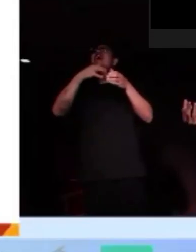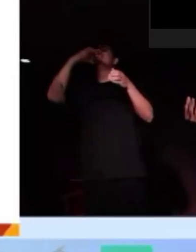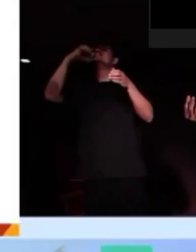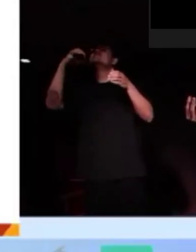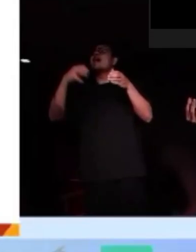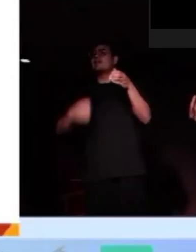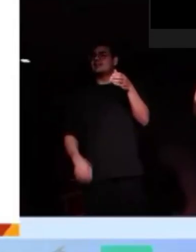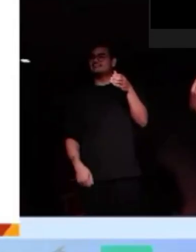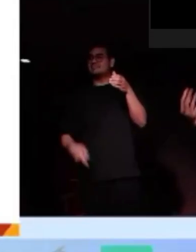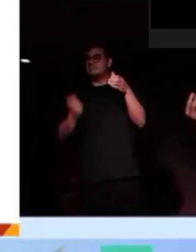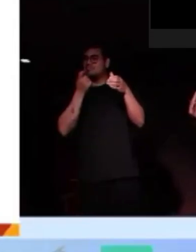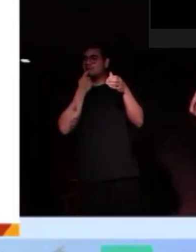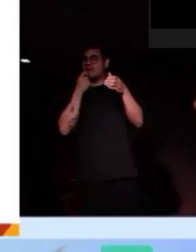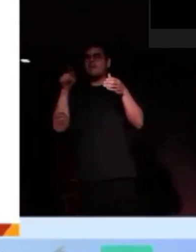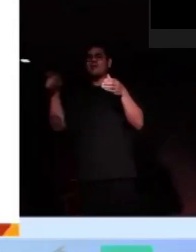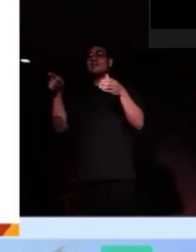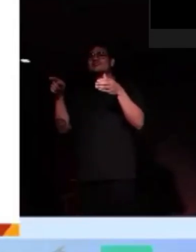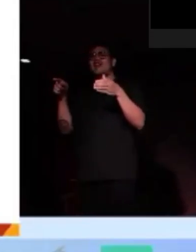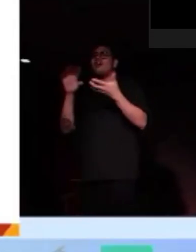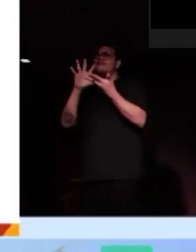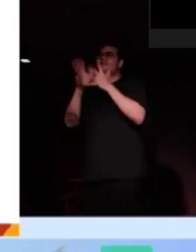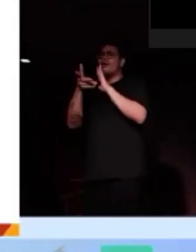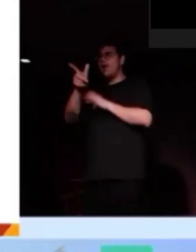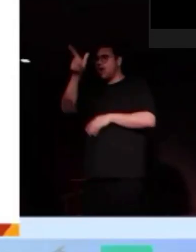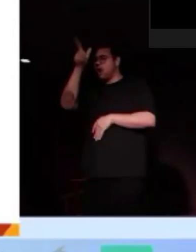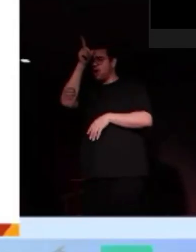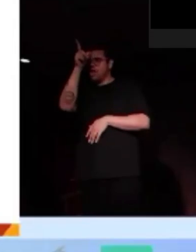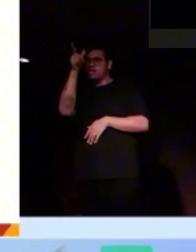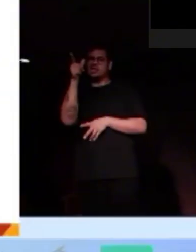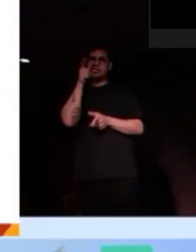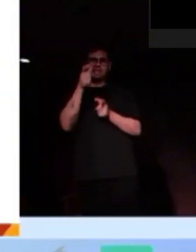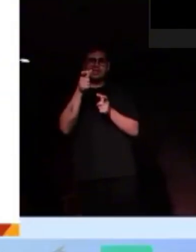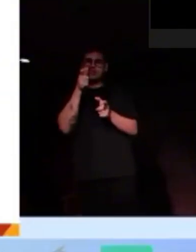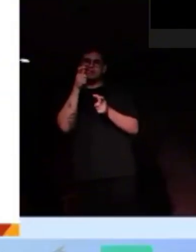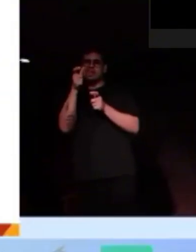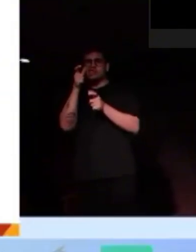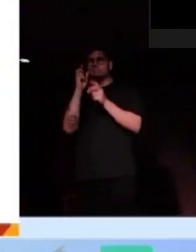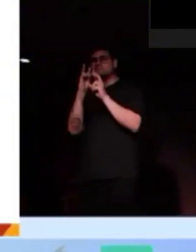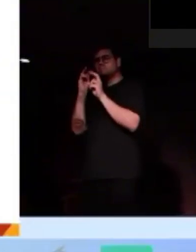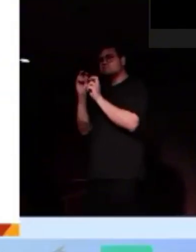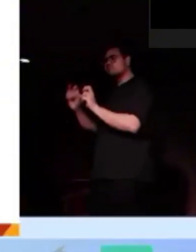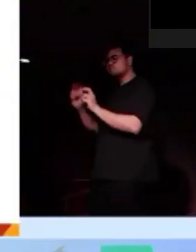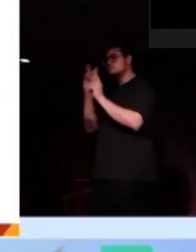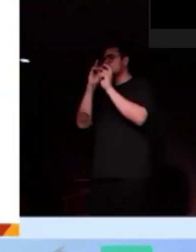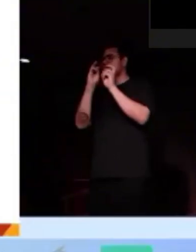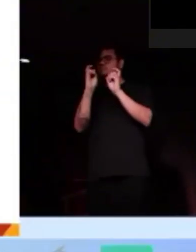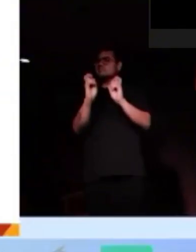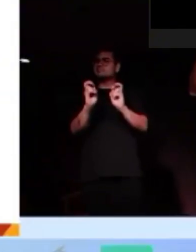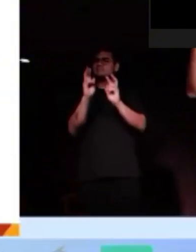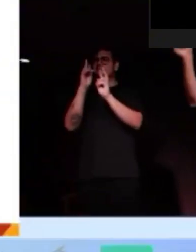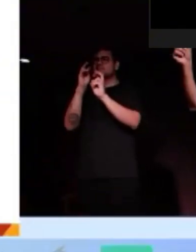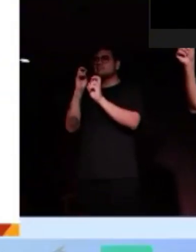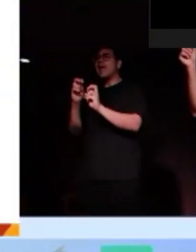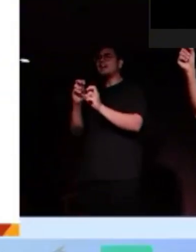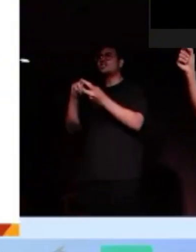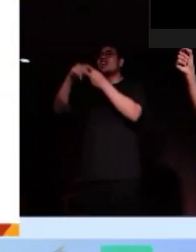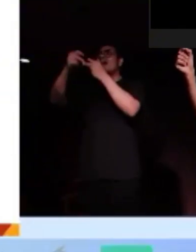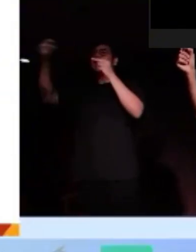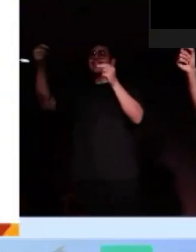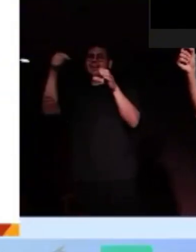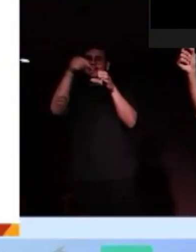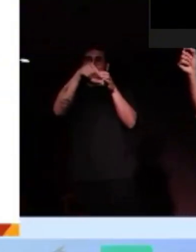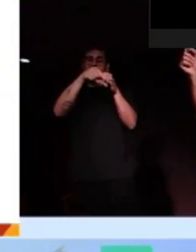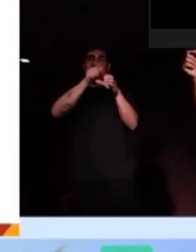a los estudiantes ser detectives, agarrar una muestra de ADN de ahí y después obtener muestra de ADN de todos los sospechosos o